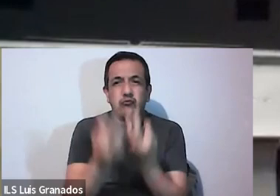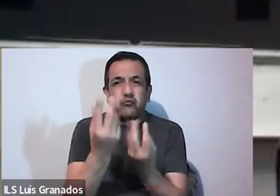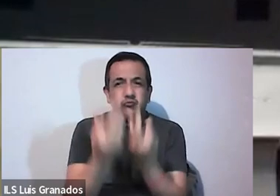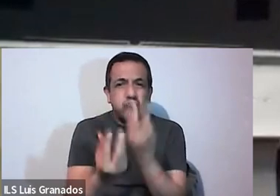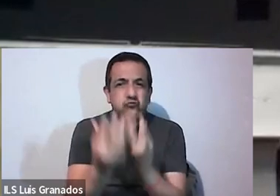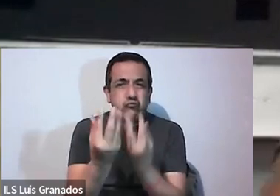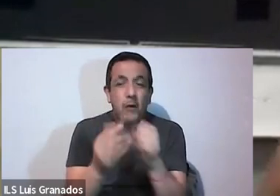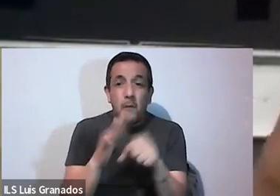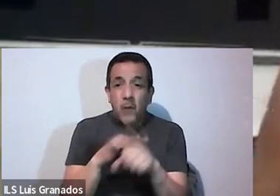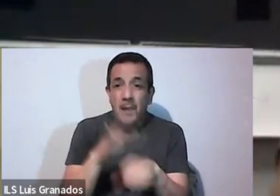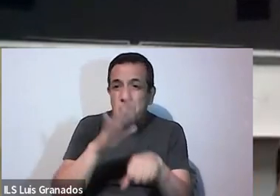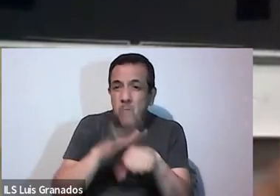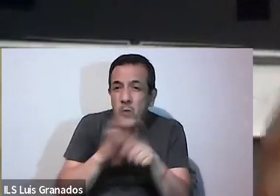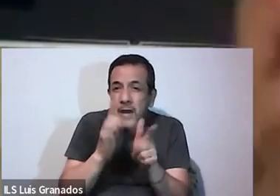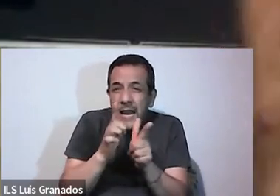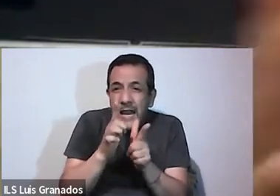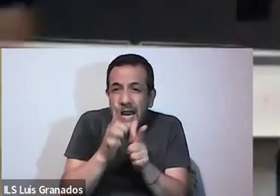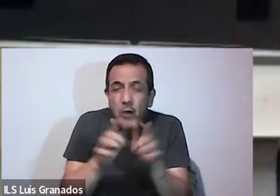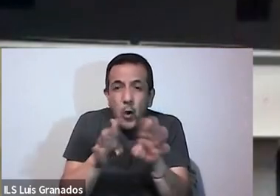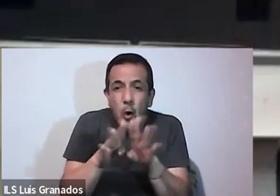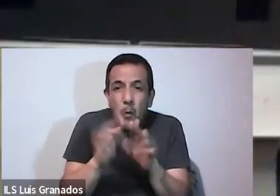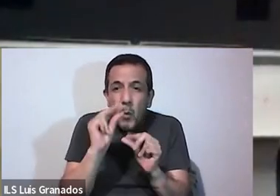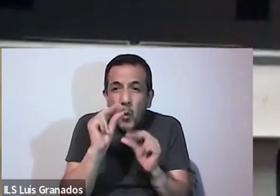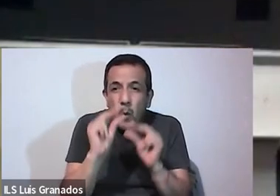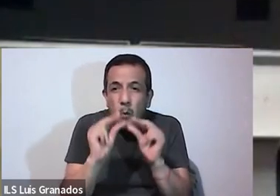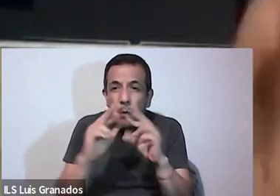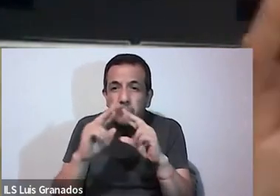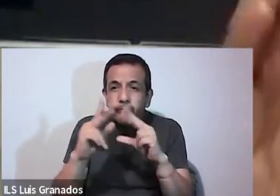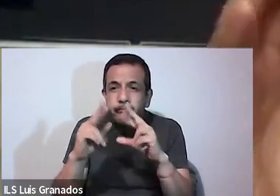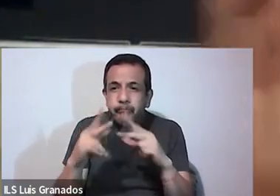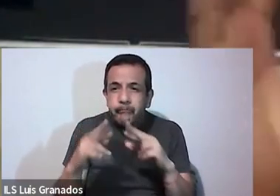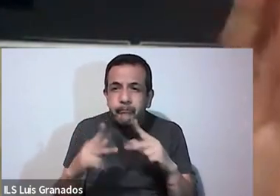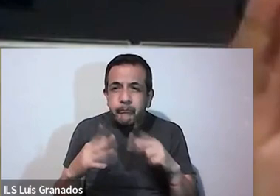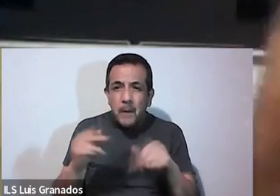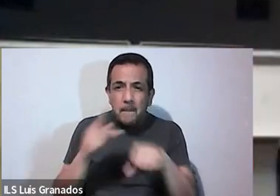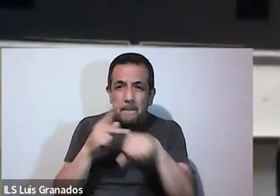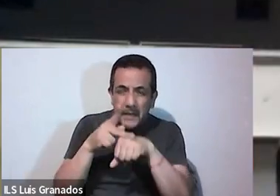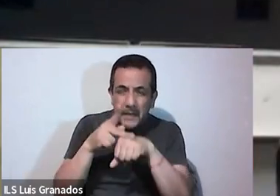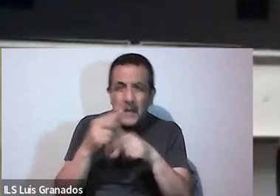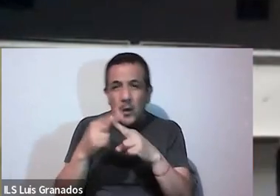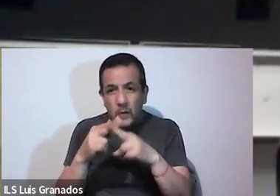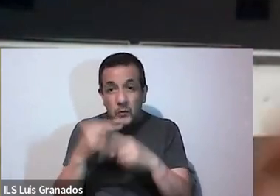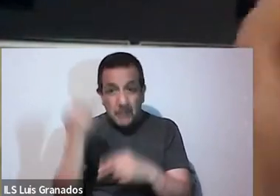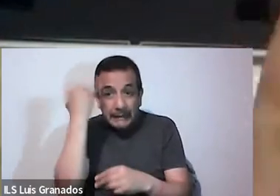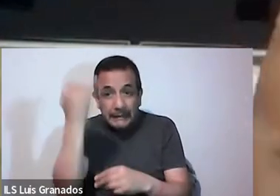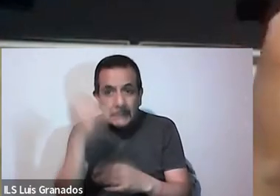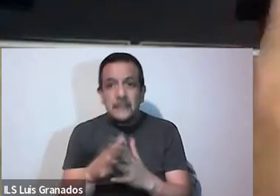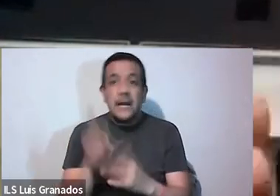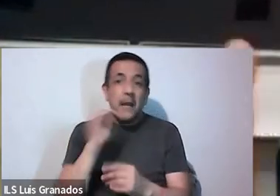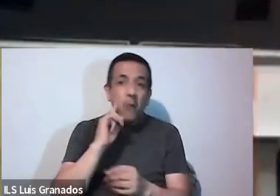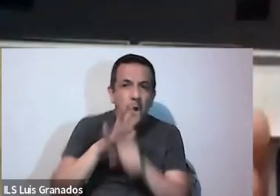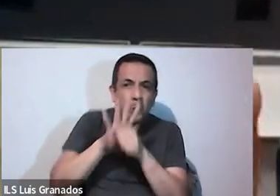todavía. Y cómo te van quebrando, fracturando, es algo terrible. Entonces, imagínense la presión de la mujer. Imagínense